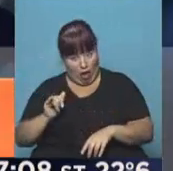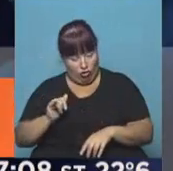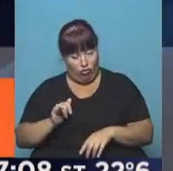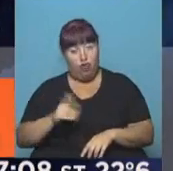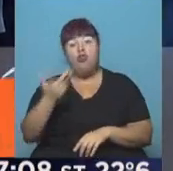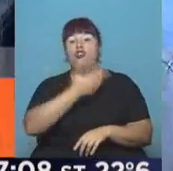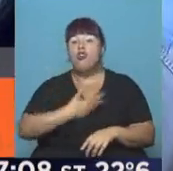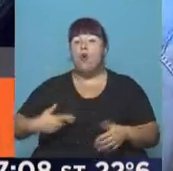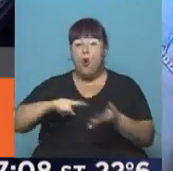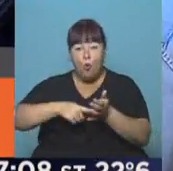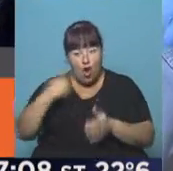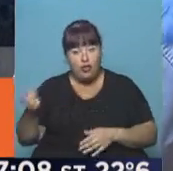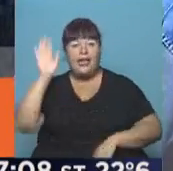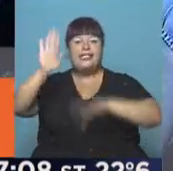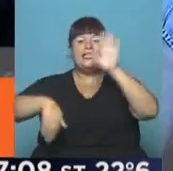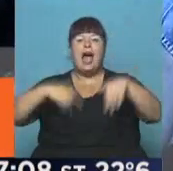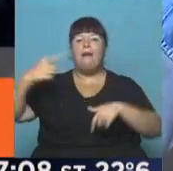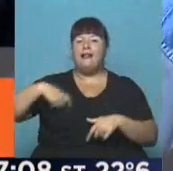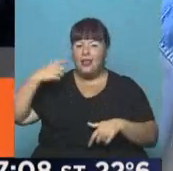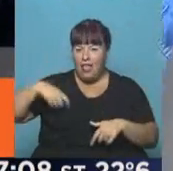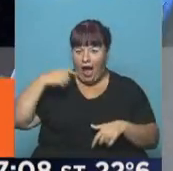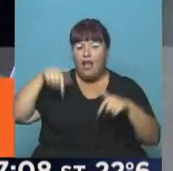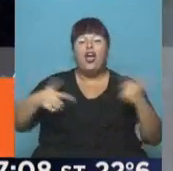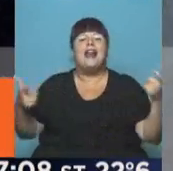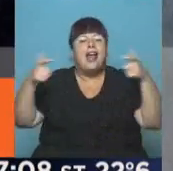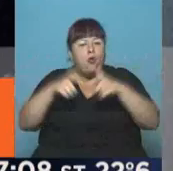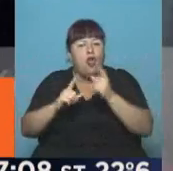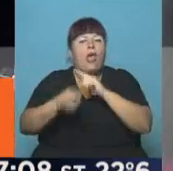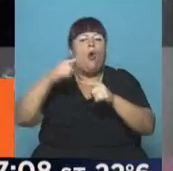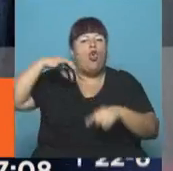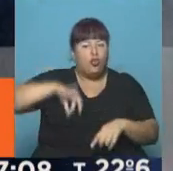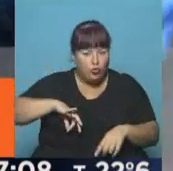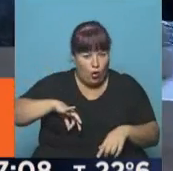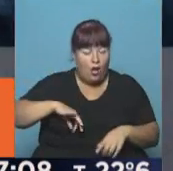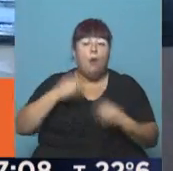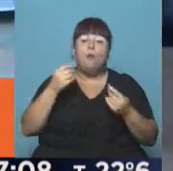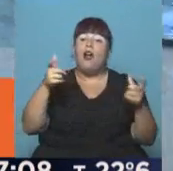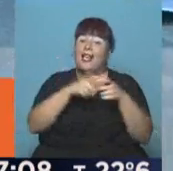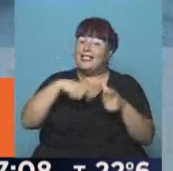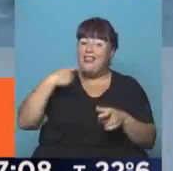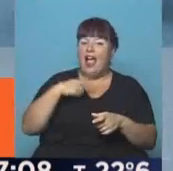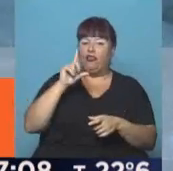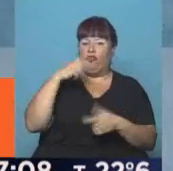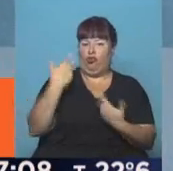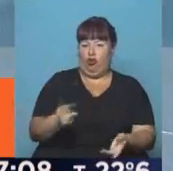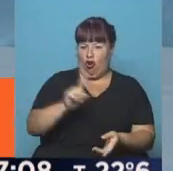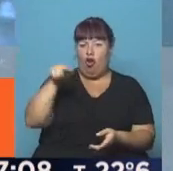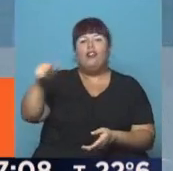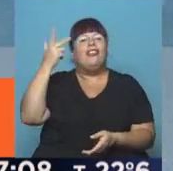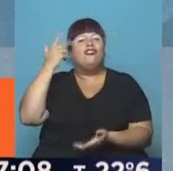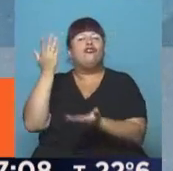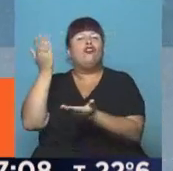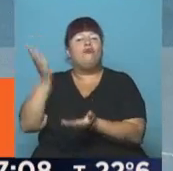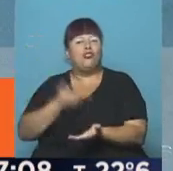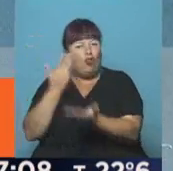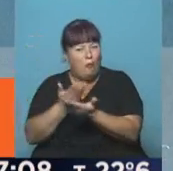El gobierno bonaerense convocó a los gremios a esta nueva reunión paritaria luego de que los dirigentes no aceptaran la oferta del